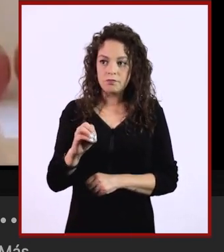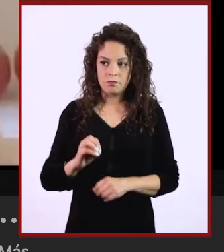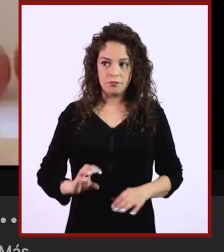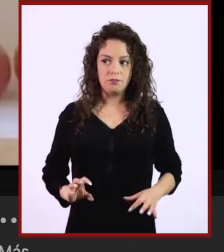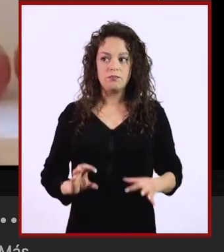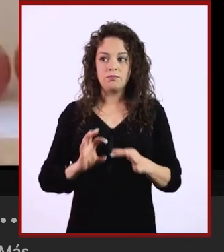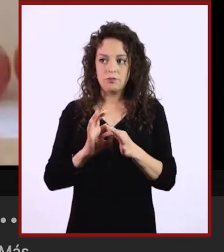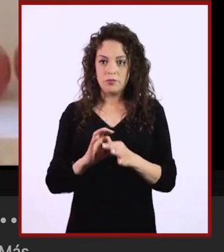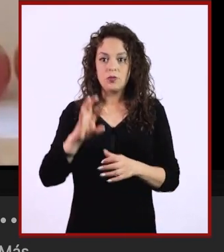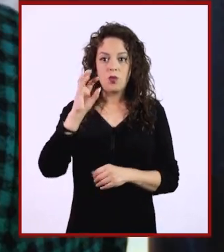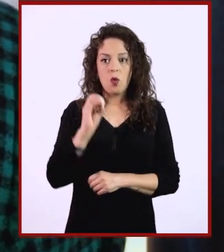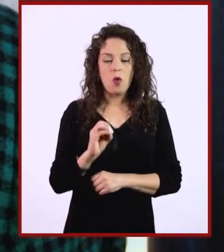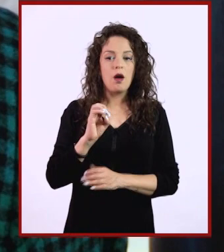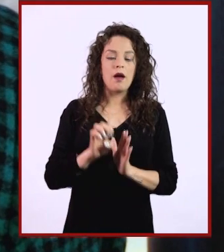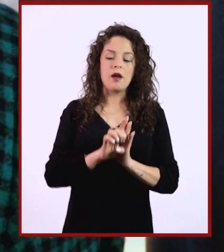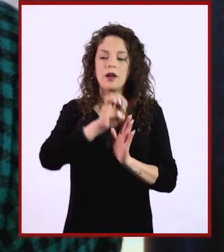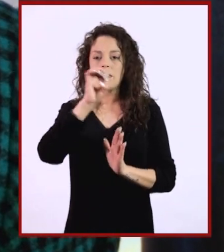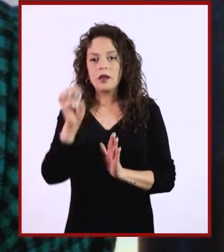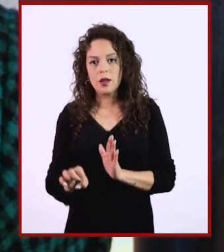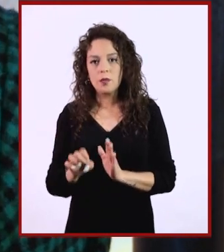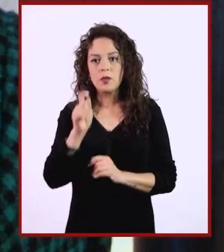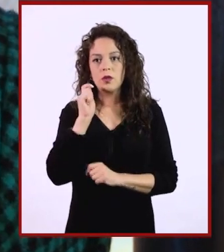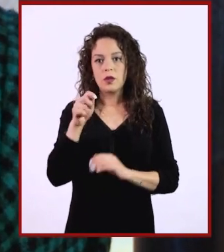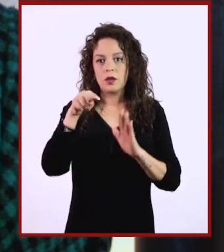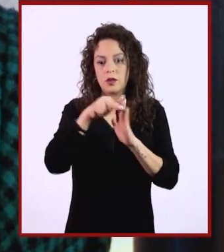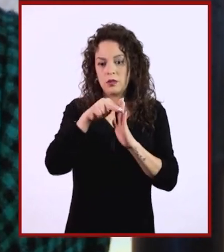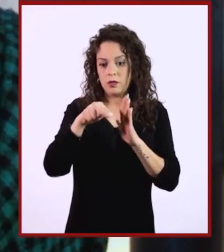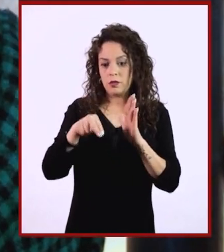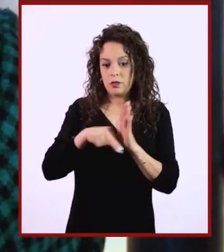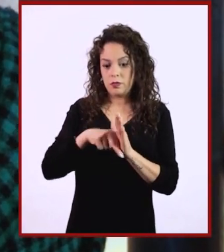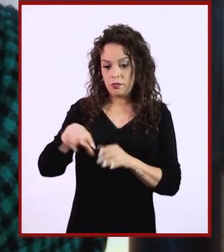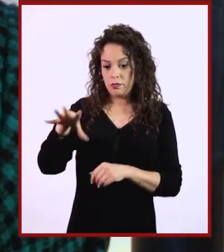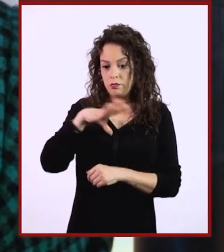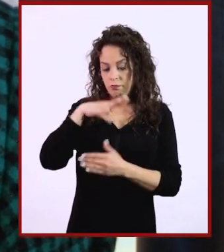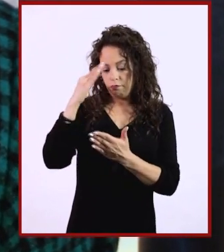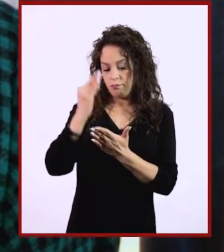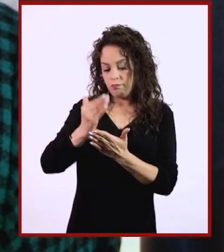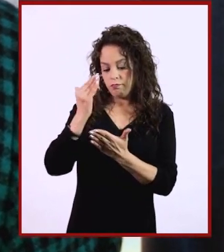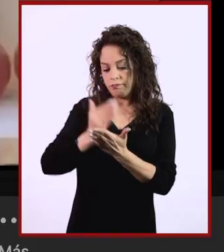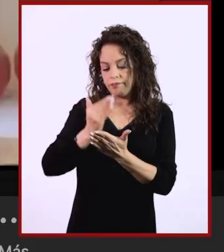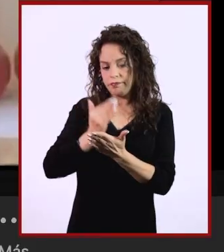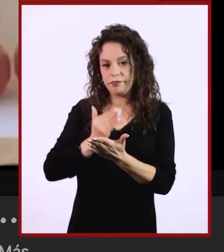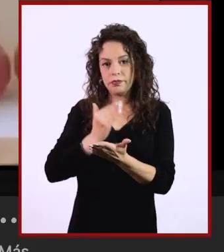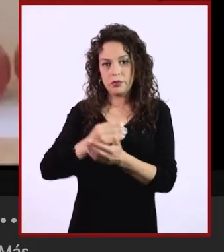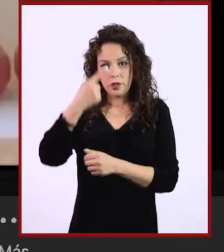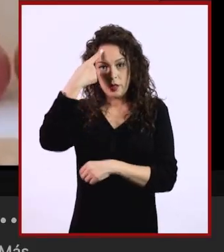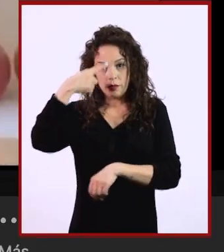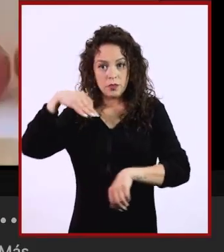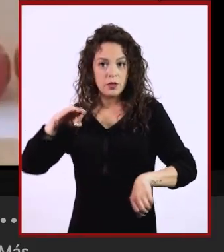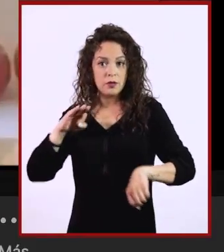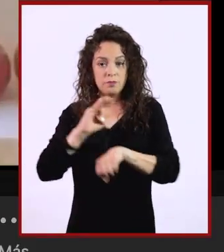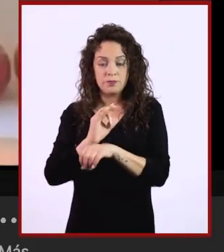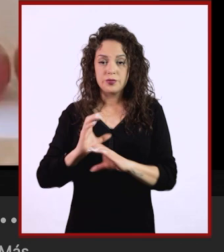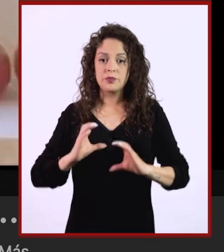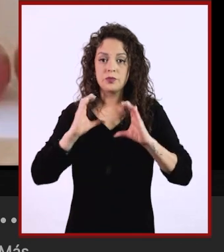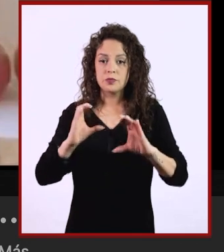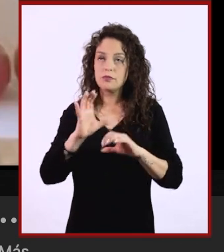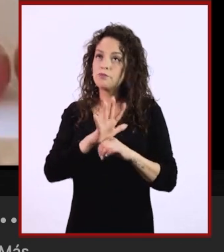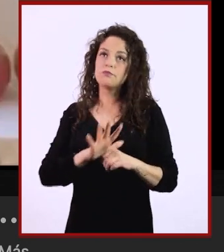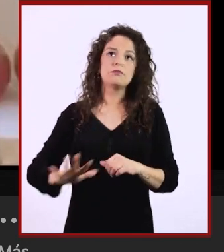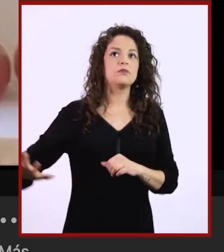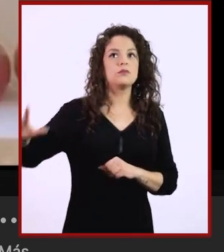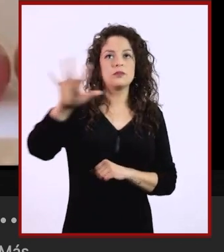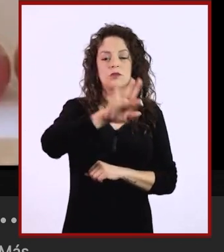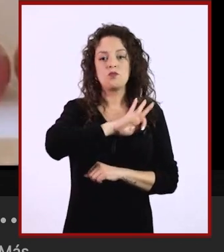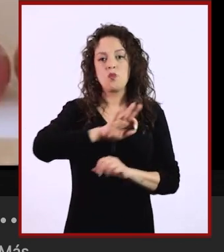¿no? O los marcos, por ejemplo, normativos que evocan, ¿no?, esta protección del medio ambiente para tener pues,